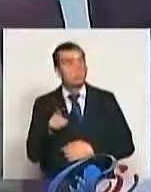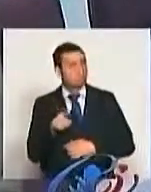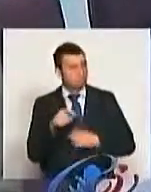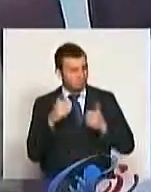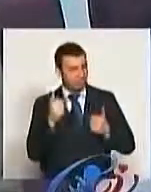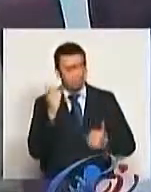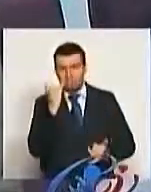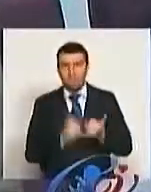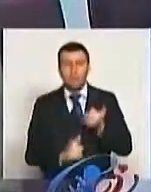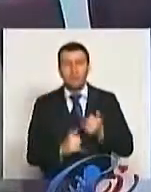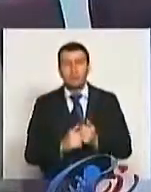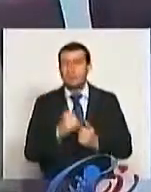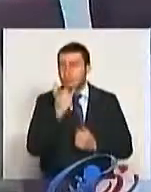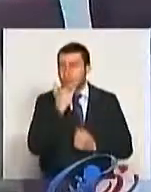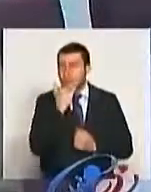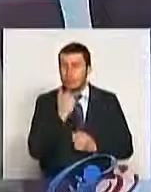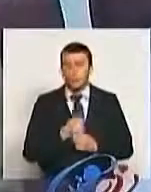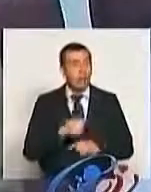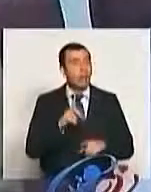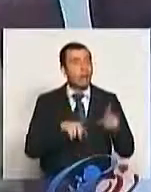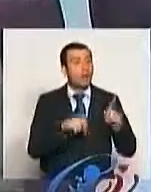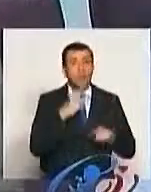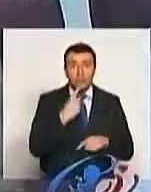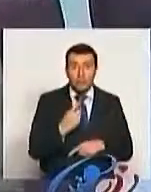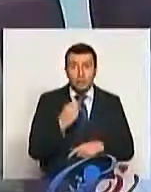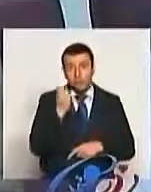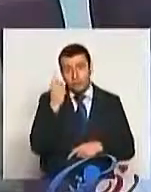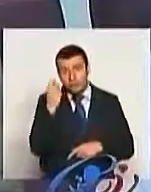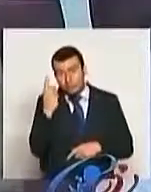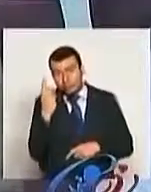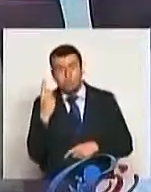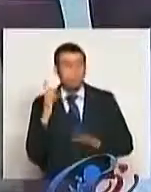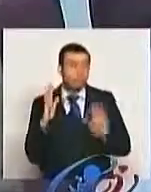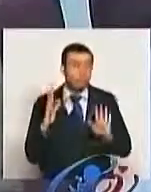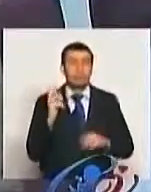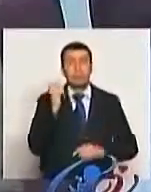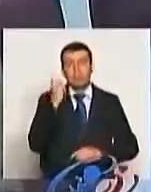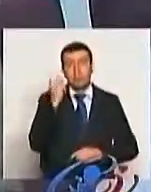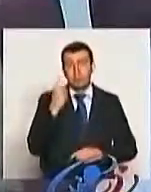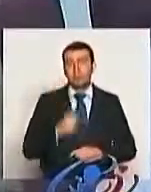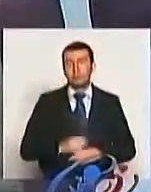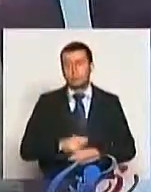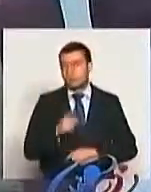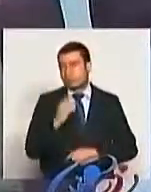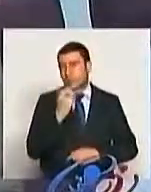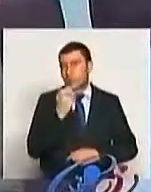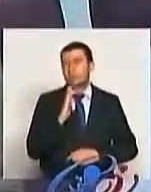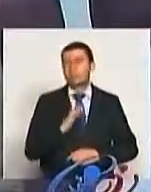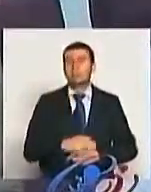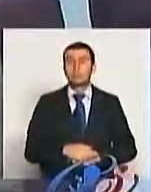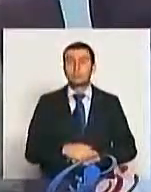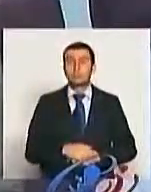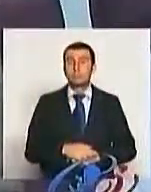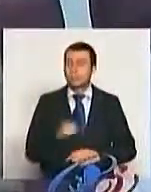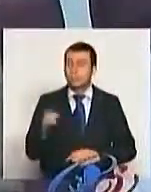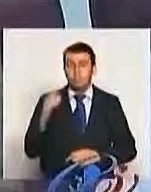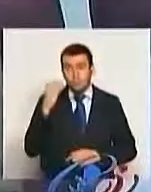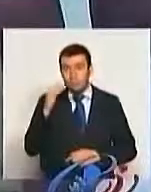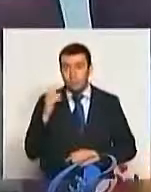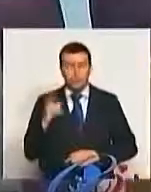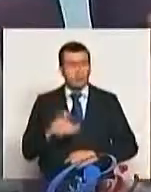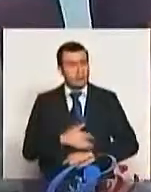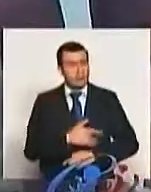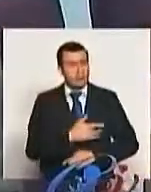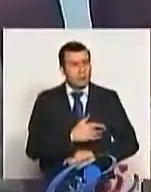Ya, como dirían, el que lo entendió, la entendió. Imagínense ustedes, ella con una